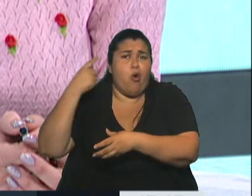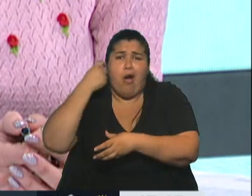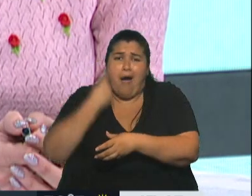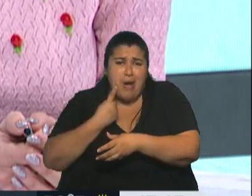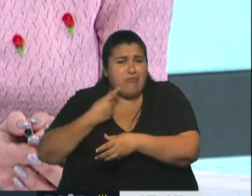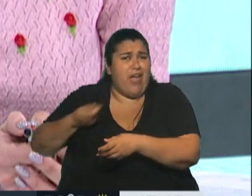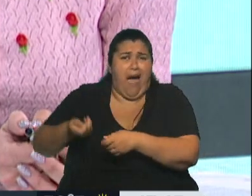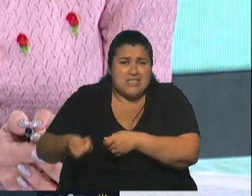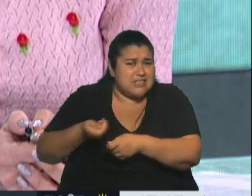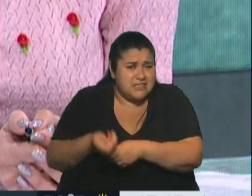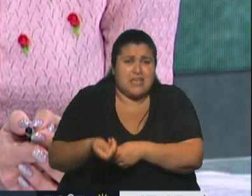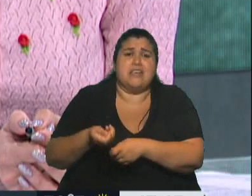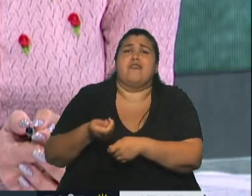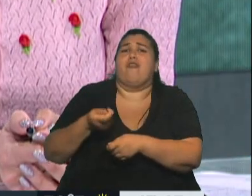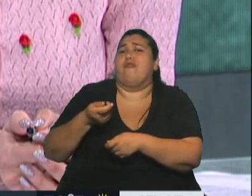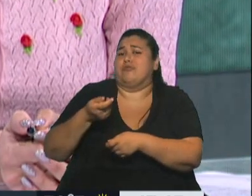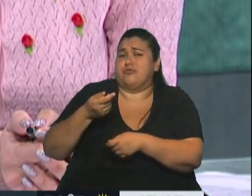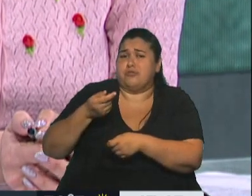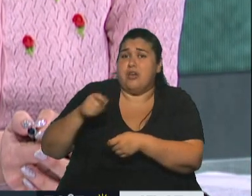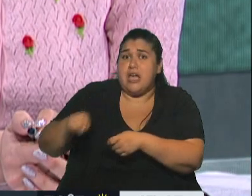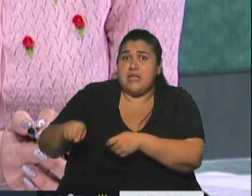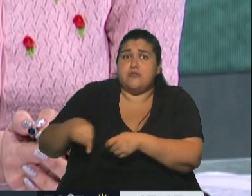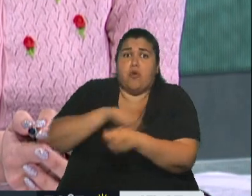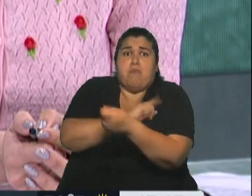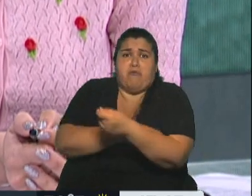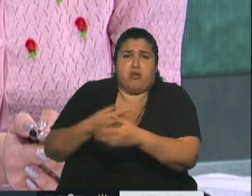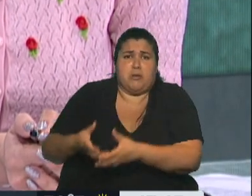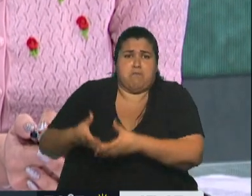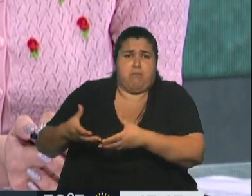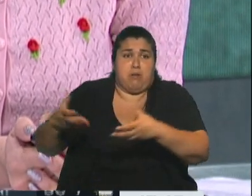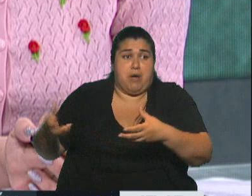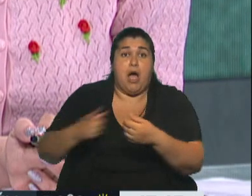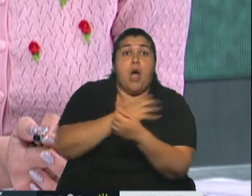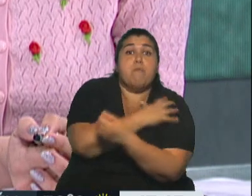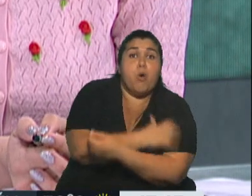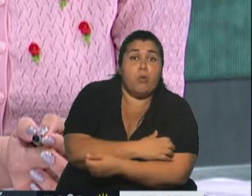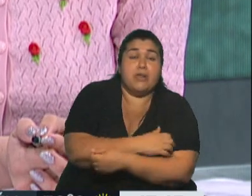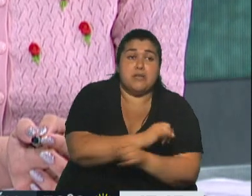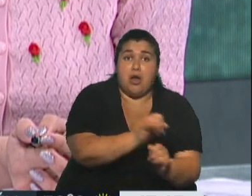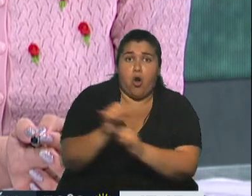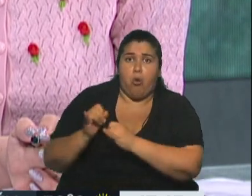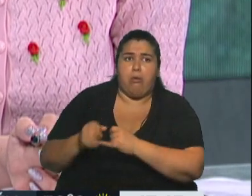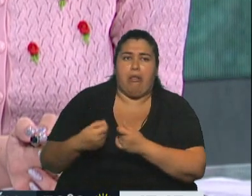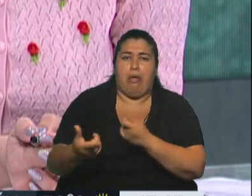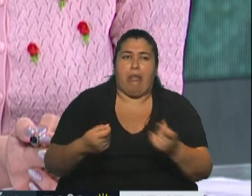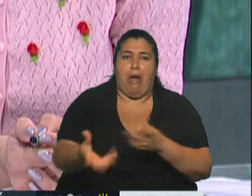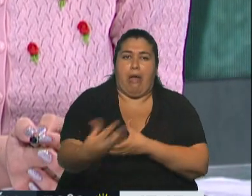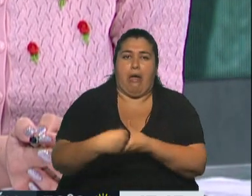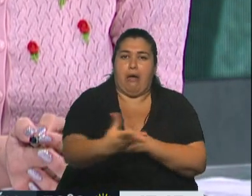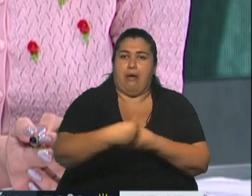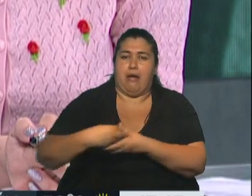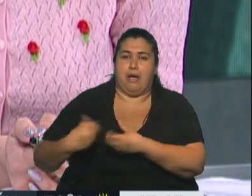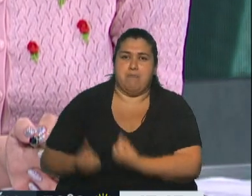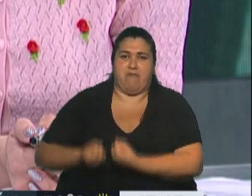aprovechado o que han usufructuado la pobreza juvenil, la desregulación estatal, la posición geopolítica,